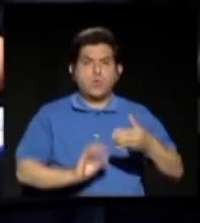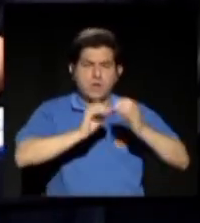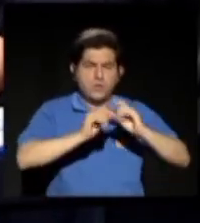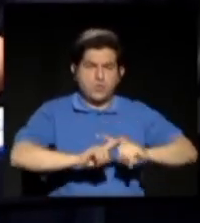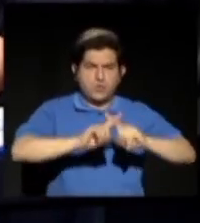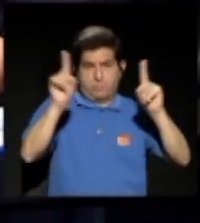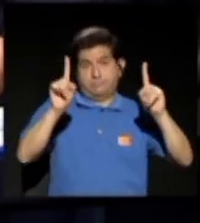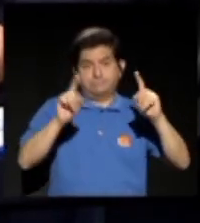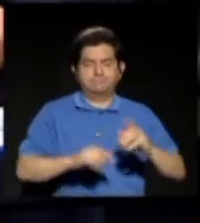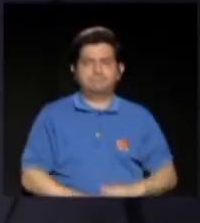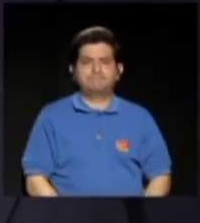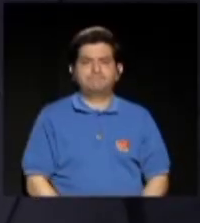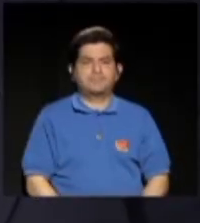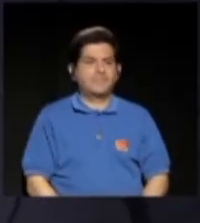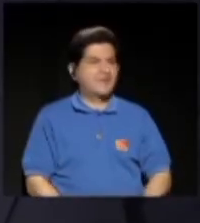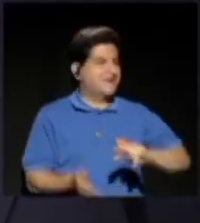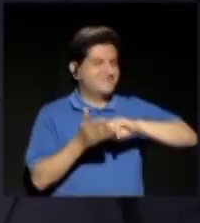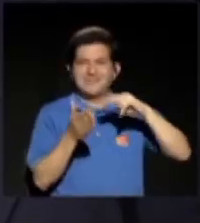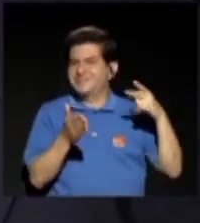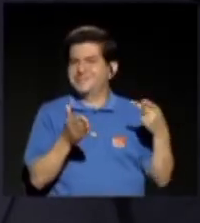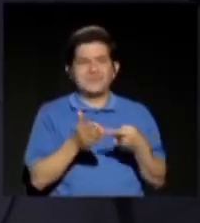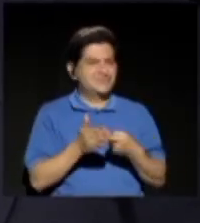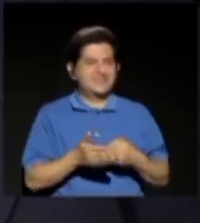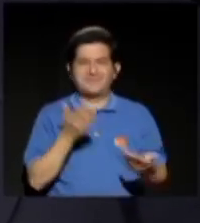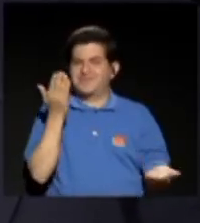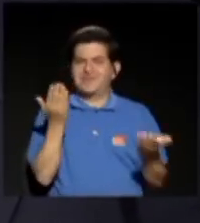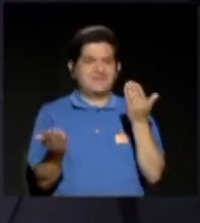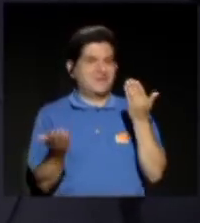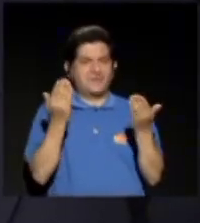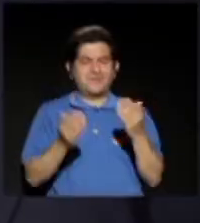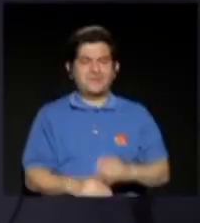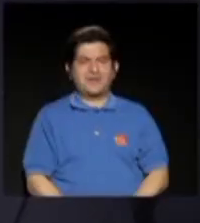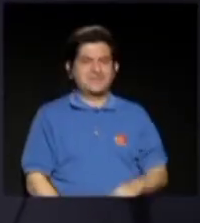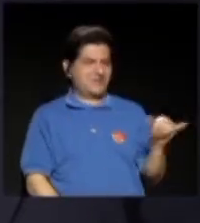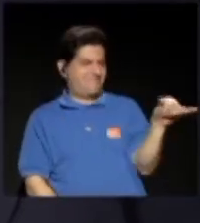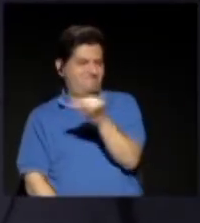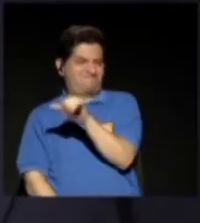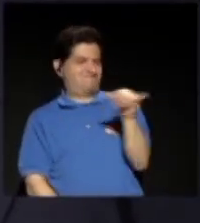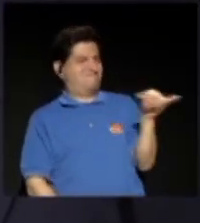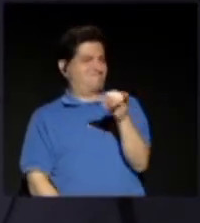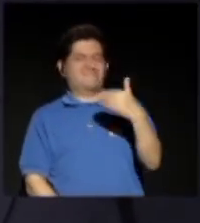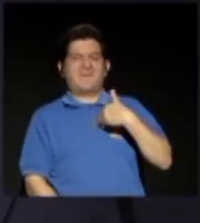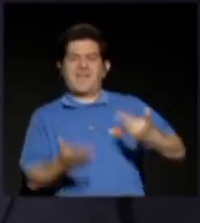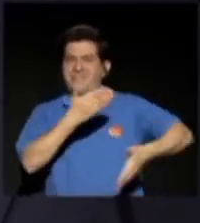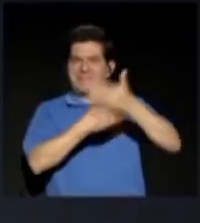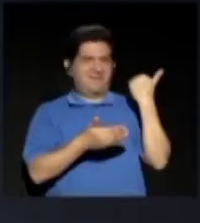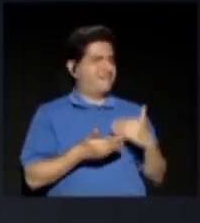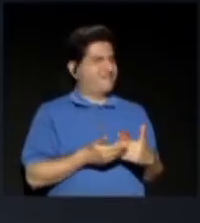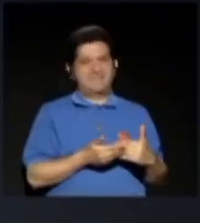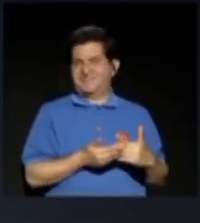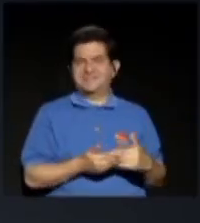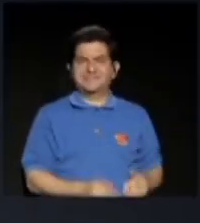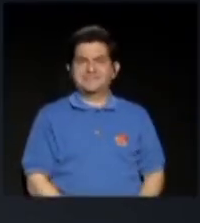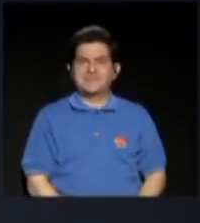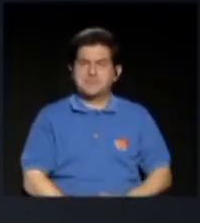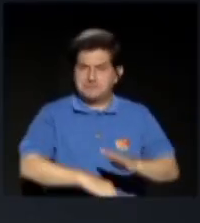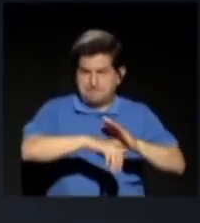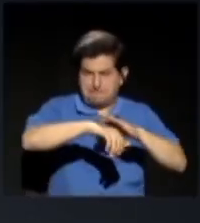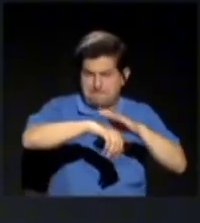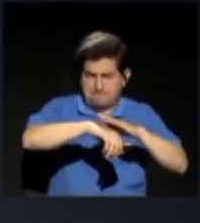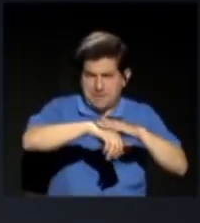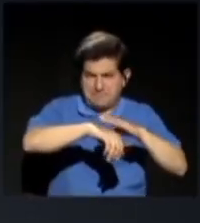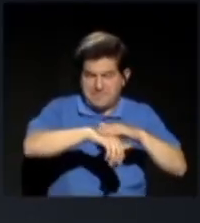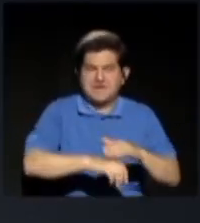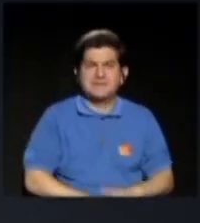Entonces, efectivamente, no se da, digamos, como esa comparación de uno a uno respecto a lo que se tenía anteriormente. Déjeme, don Milton, por